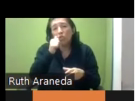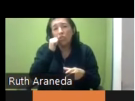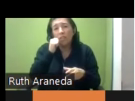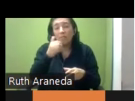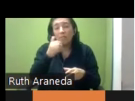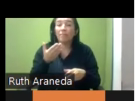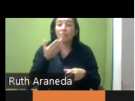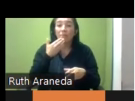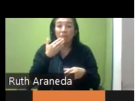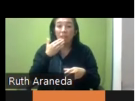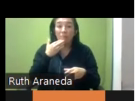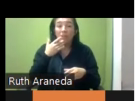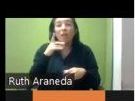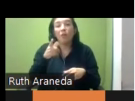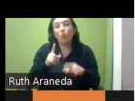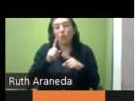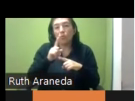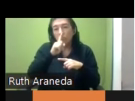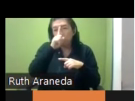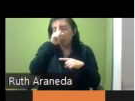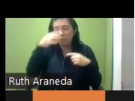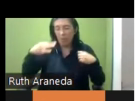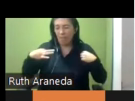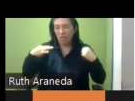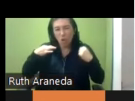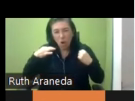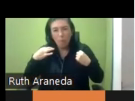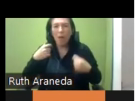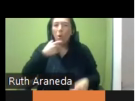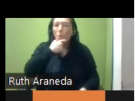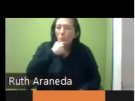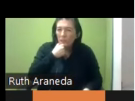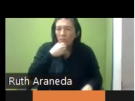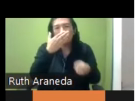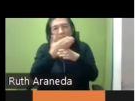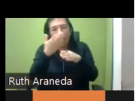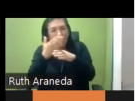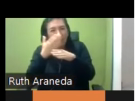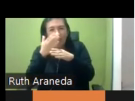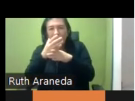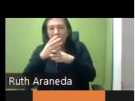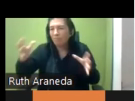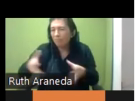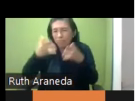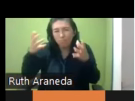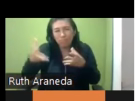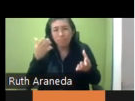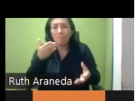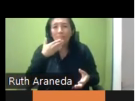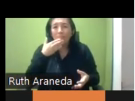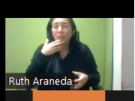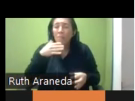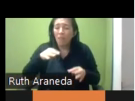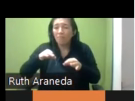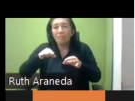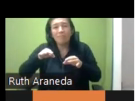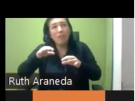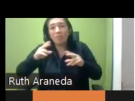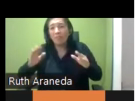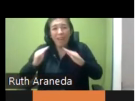también la vida ritual, textiles, madera, hueso, metal, restos vegetales, restos de arquitectura,